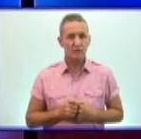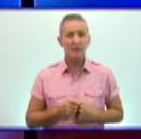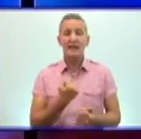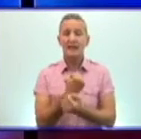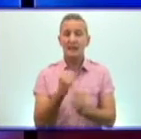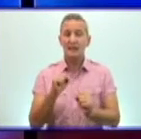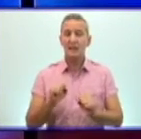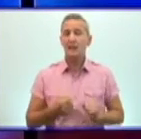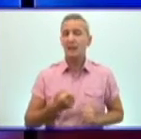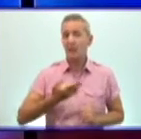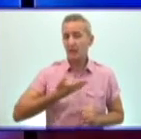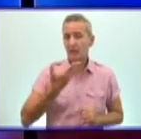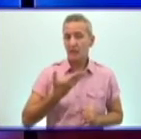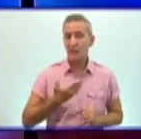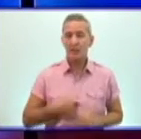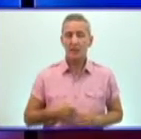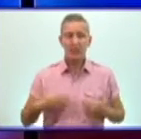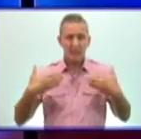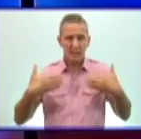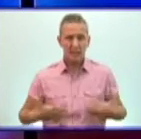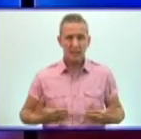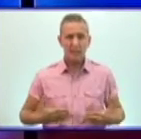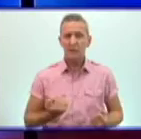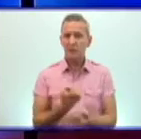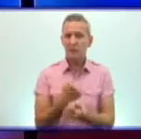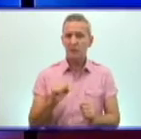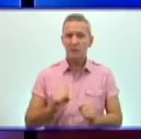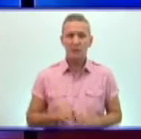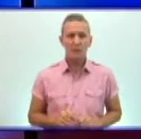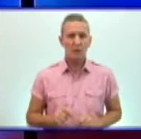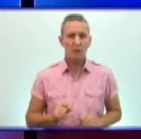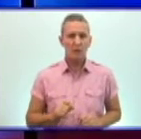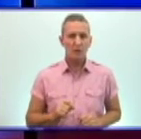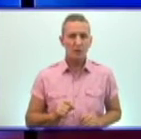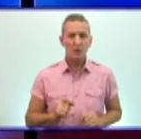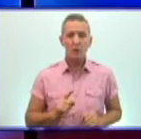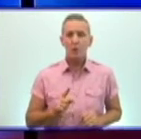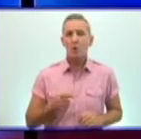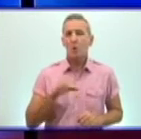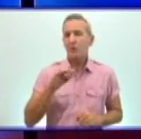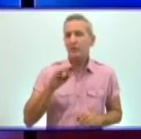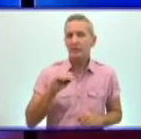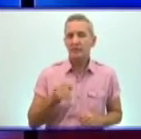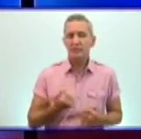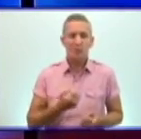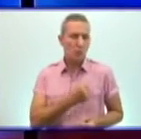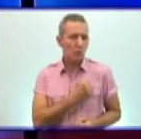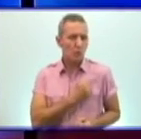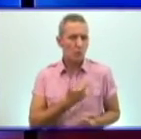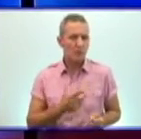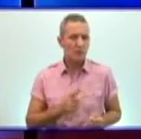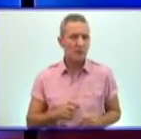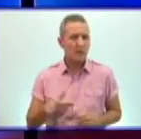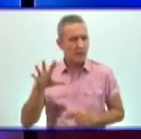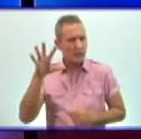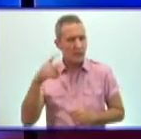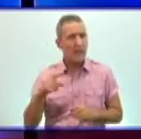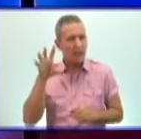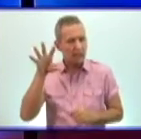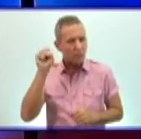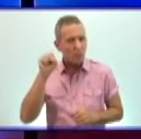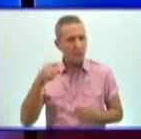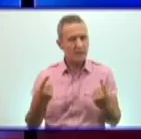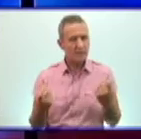expresión y el derecho a ser libre, porque la libertad no es decir lo que uno quiera, la libertad en la lógica, lo hemos estudiado acá, es comprender mi